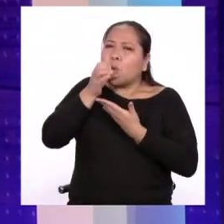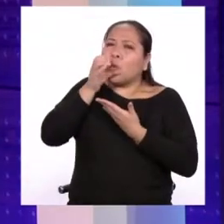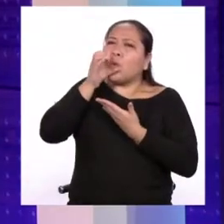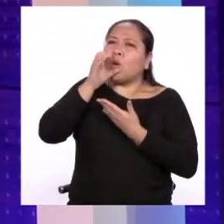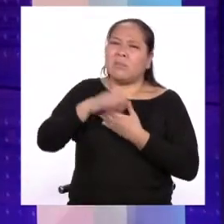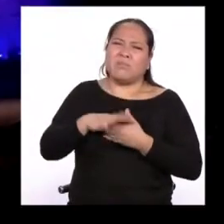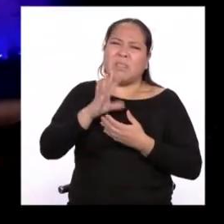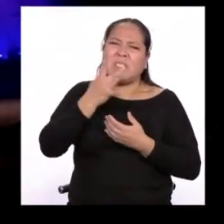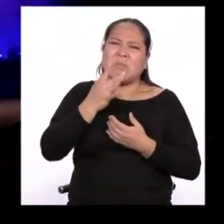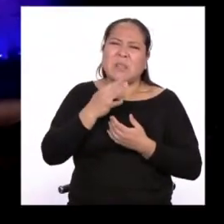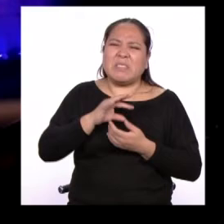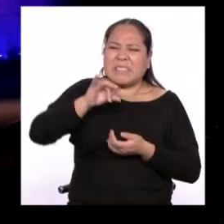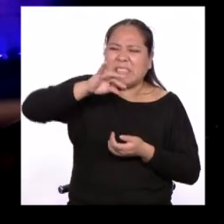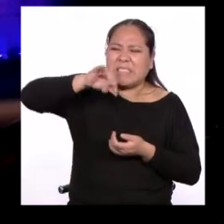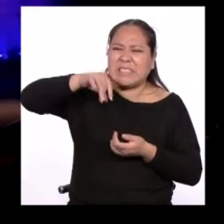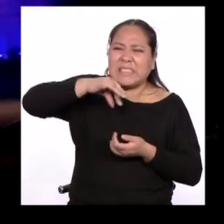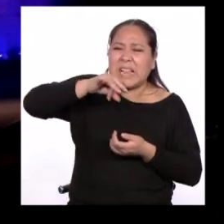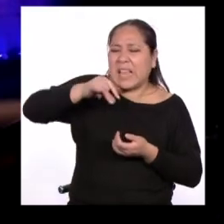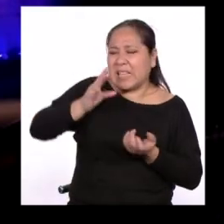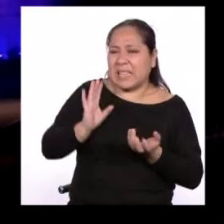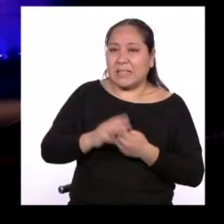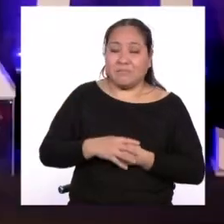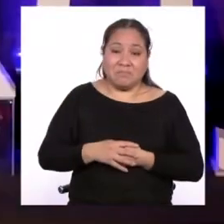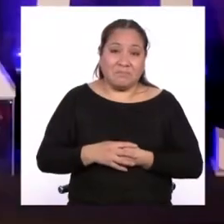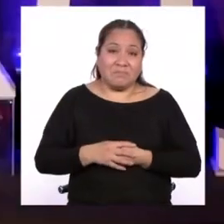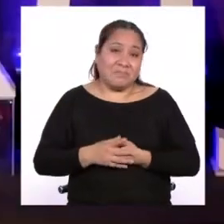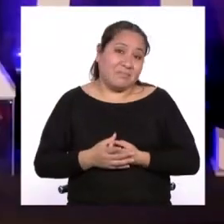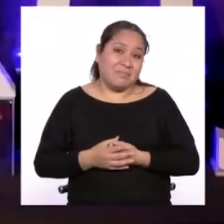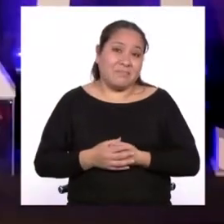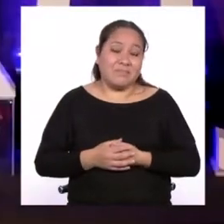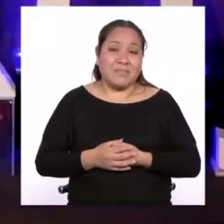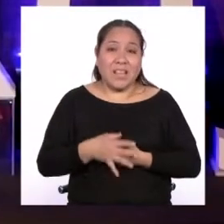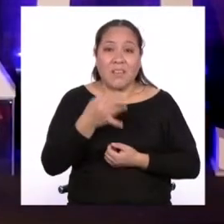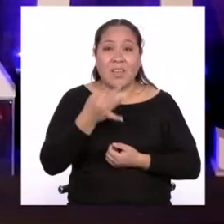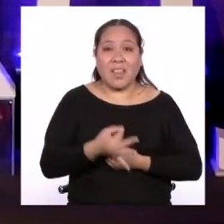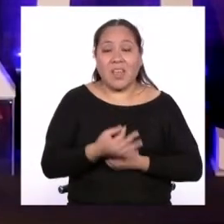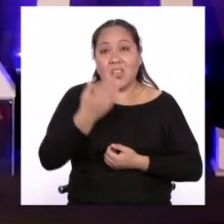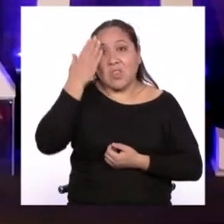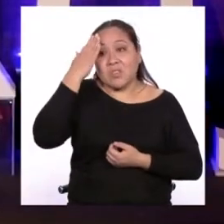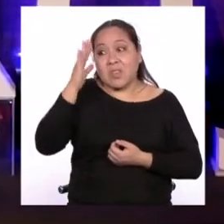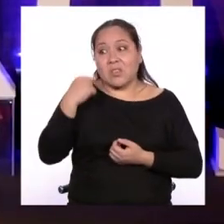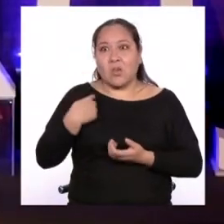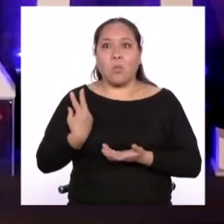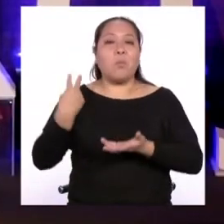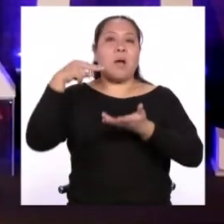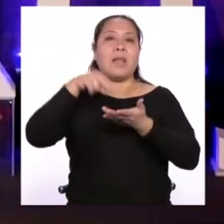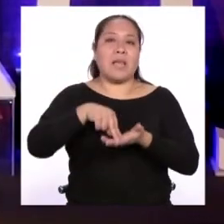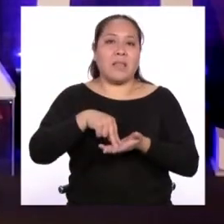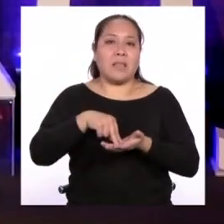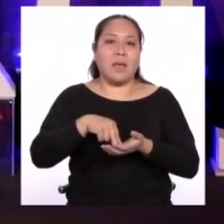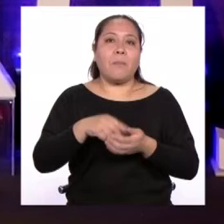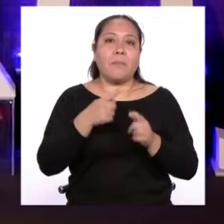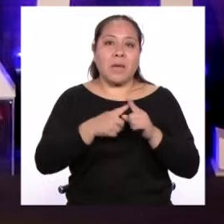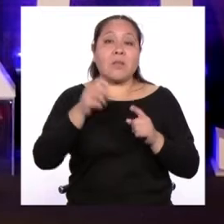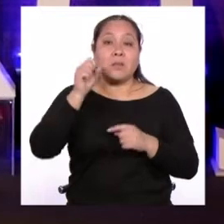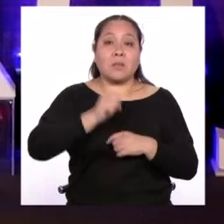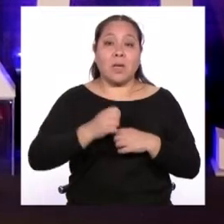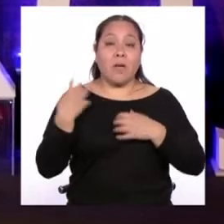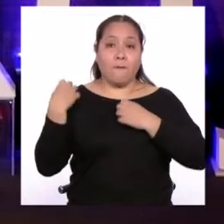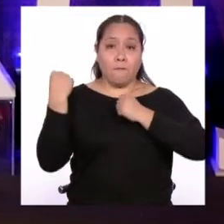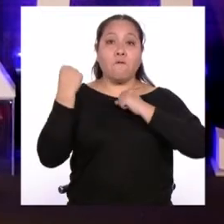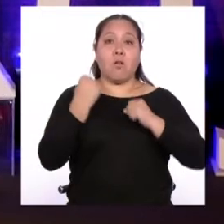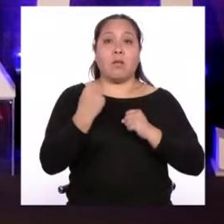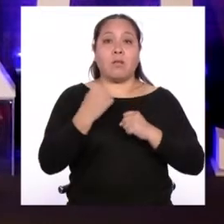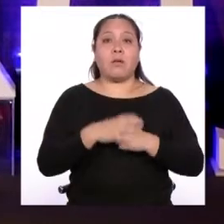medio saladita. En verdad, no sé si soy más valiente, pero sí fui más fuerte.